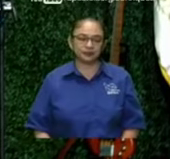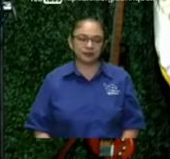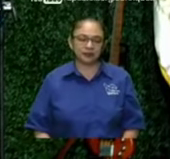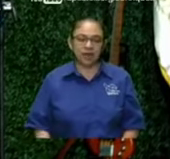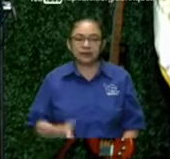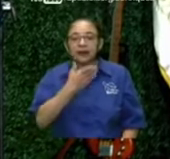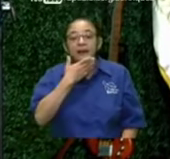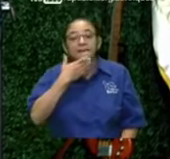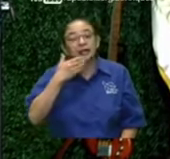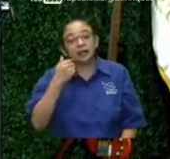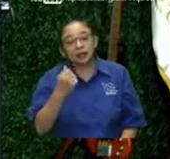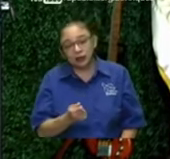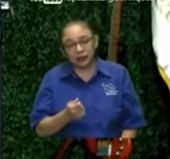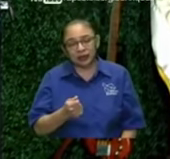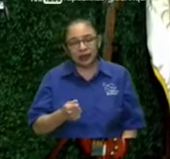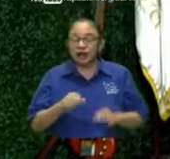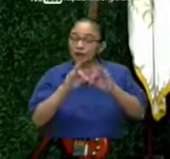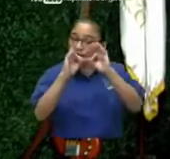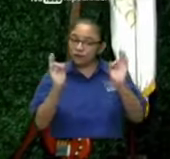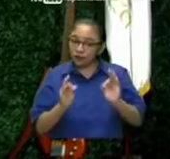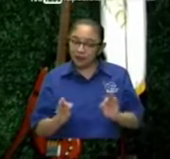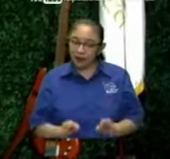manera.